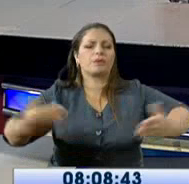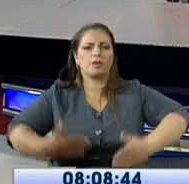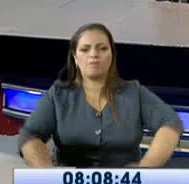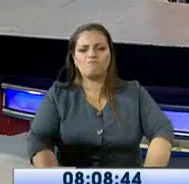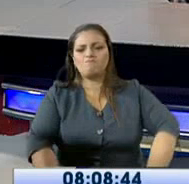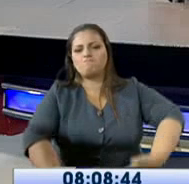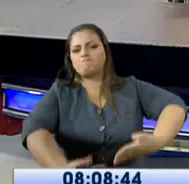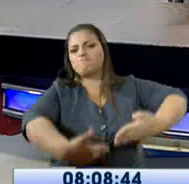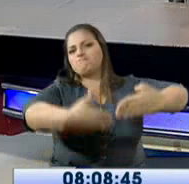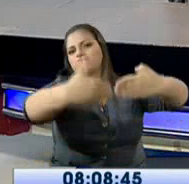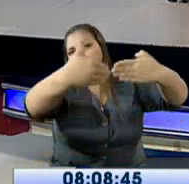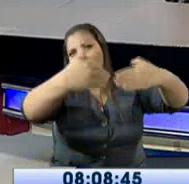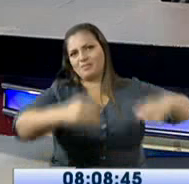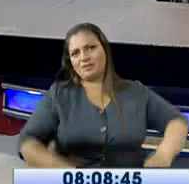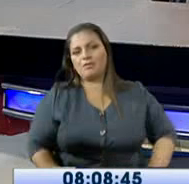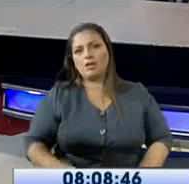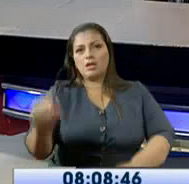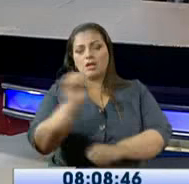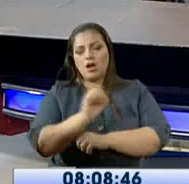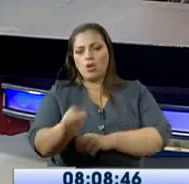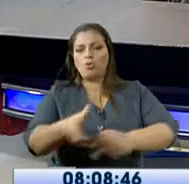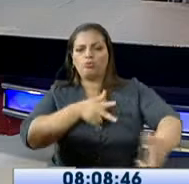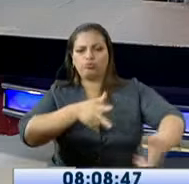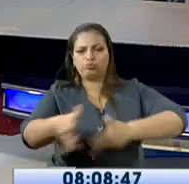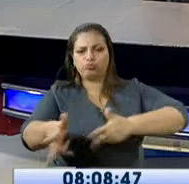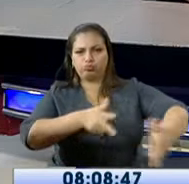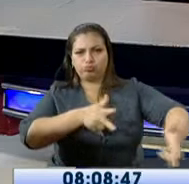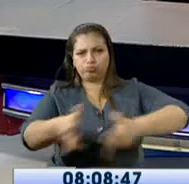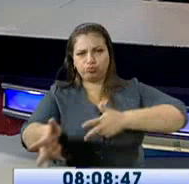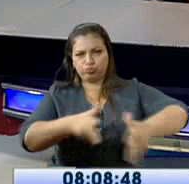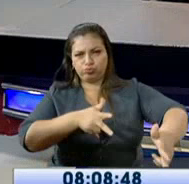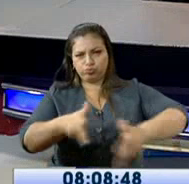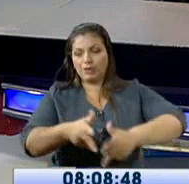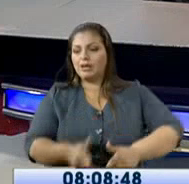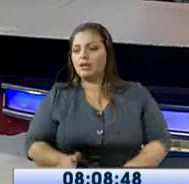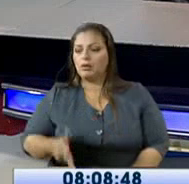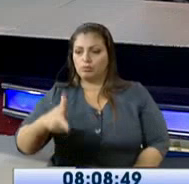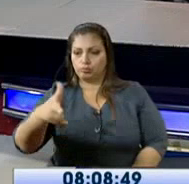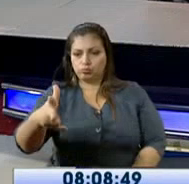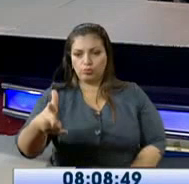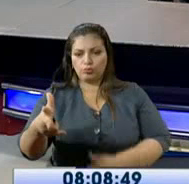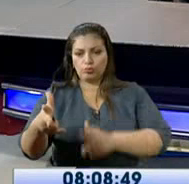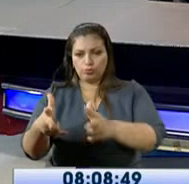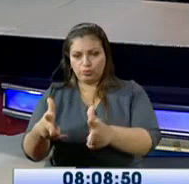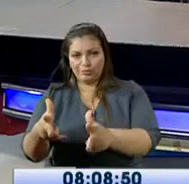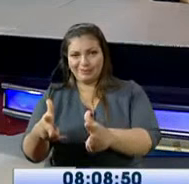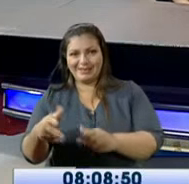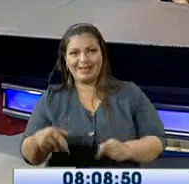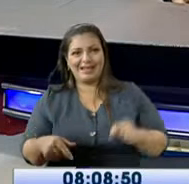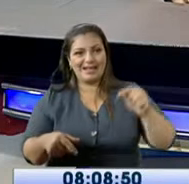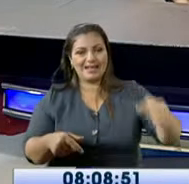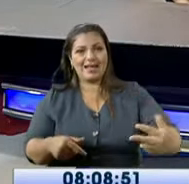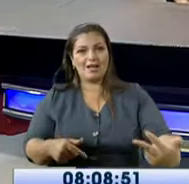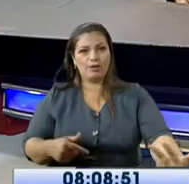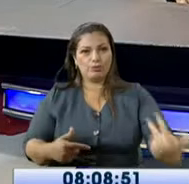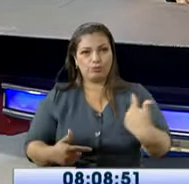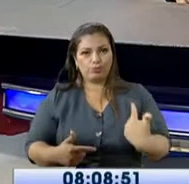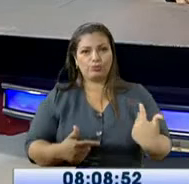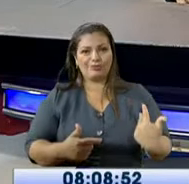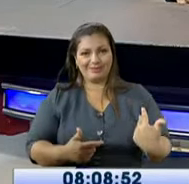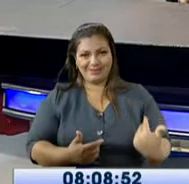tomado medidas, se han puesto pasos, peatonales, si usted le hace un muro de 5 metros. Claro, le hacen escaleras, Marcelita. Le hacen escaleras. O se hacen